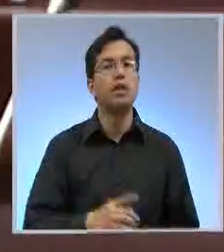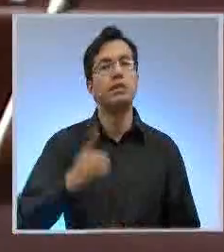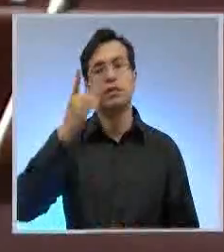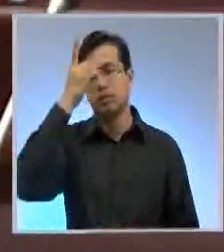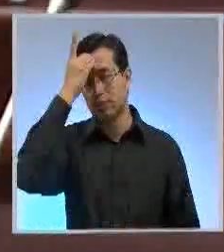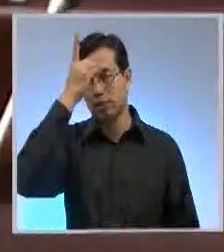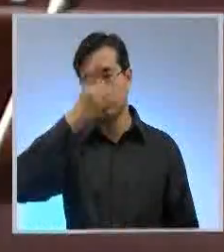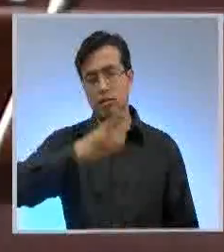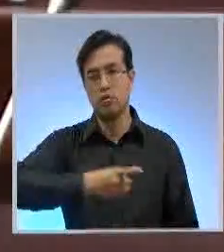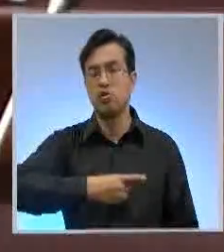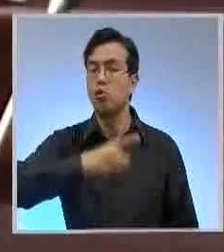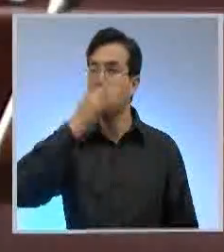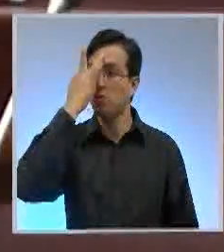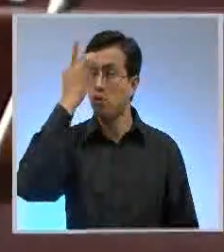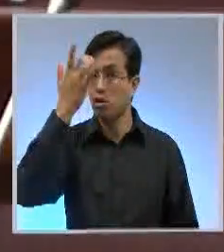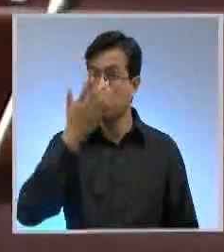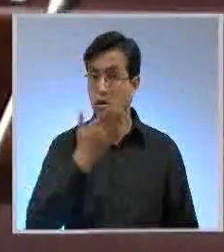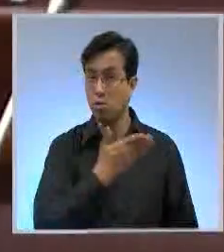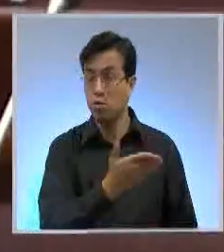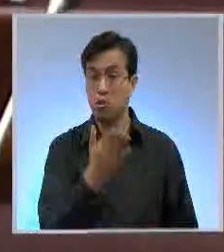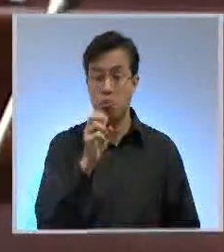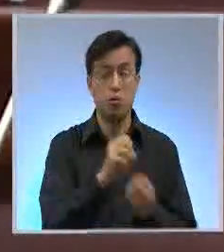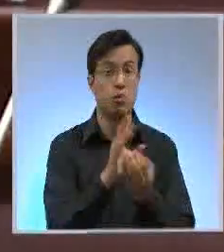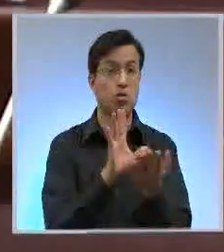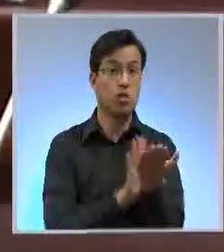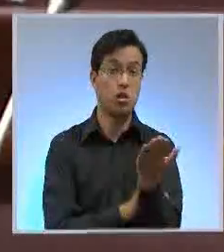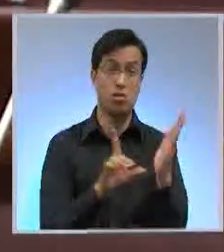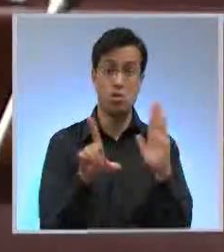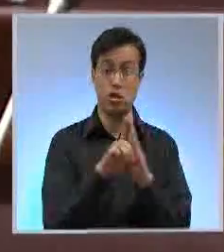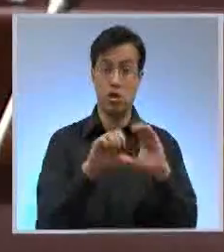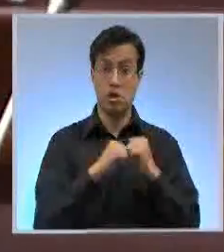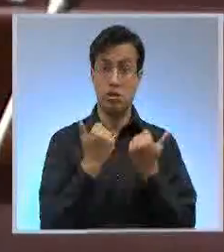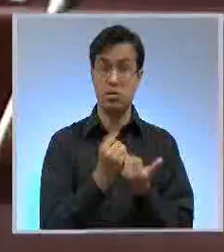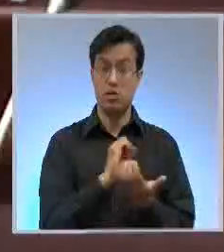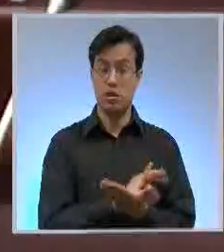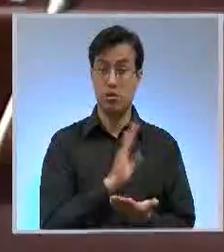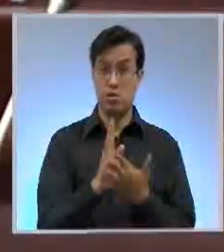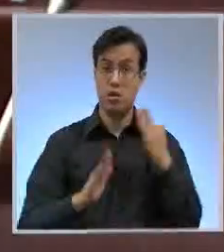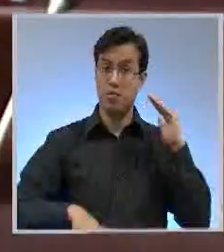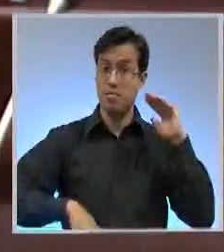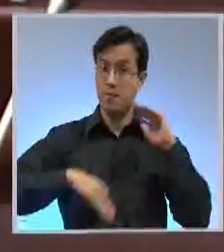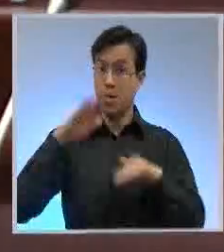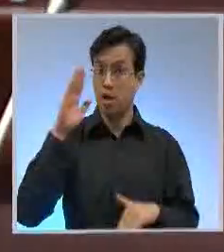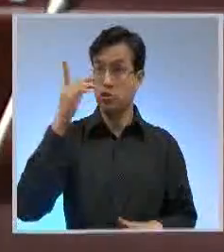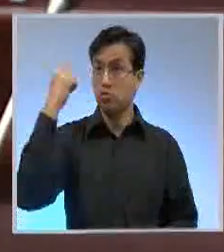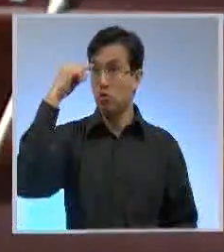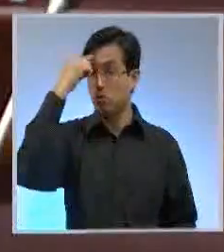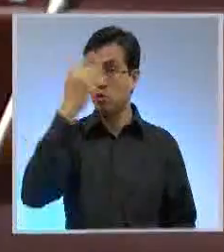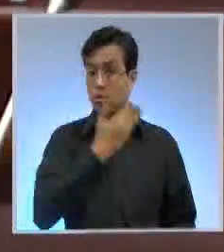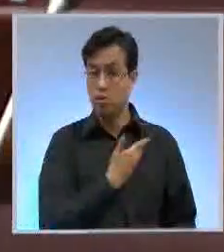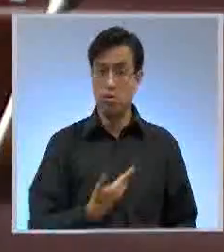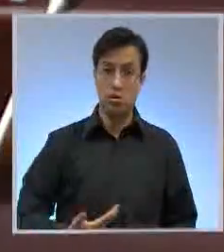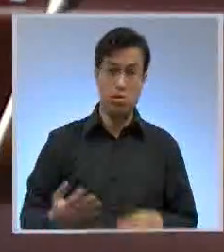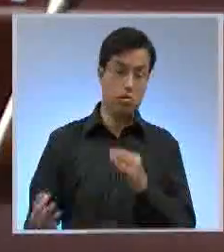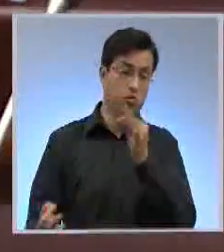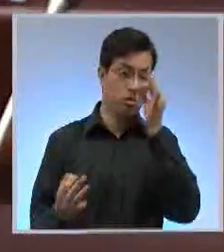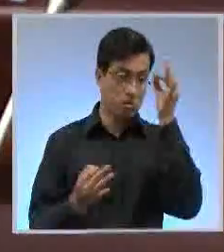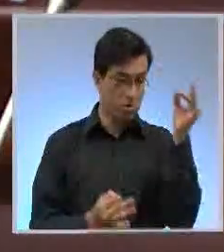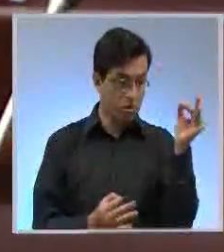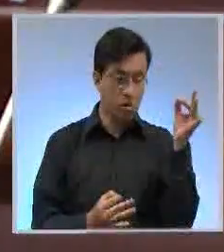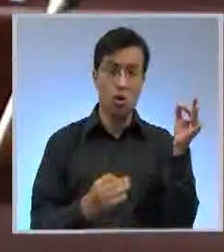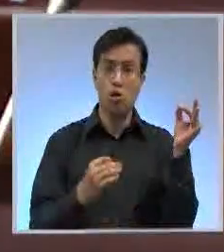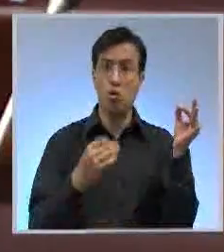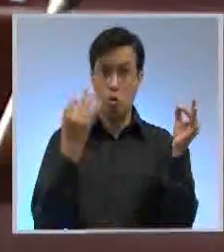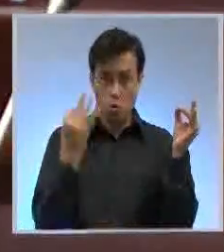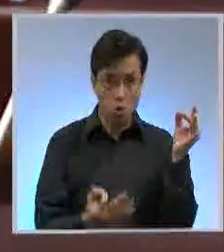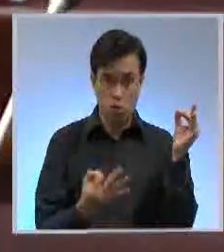de la tabla. Pero alguien podría pensar que esta decisión obedece a la presión ejercida por algunos sectores ciudadanos, políticos y